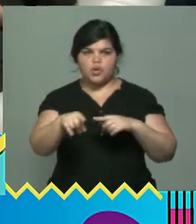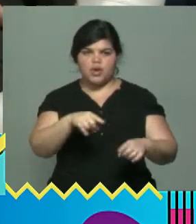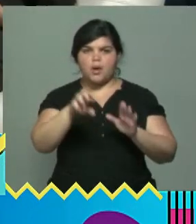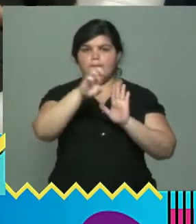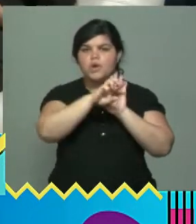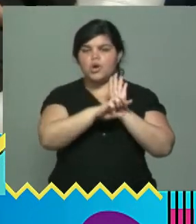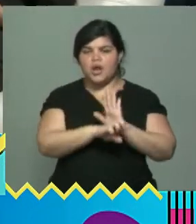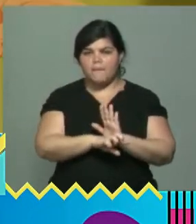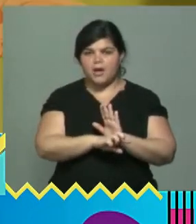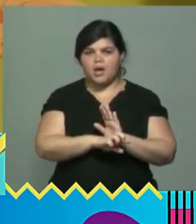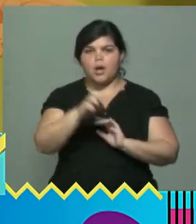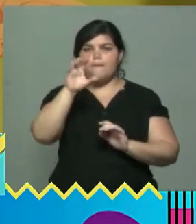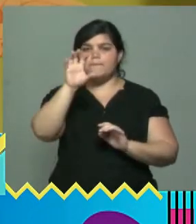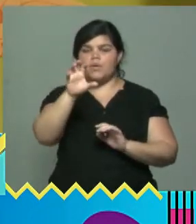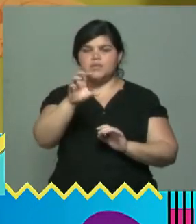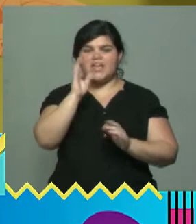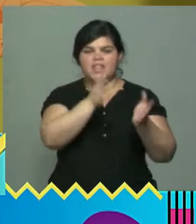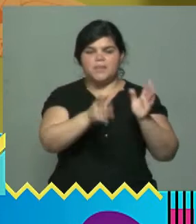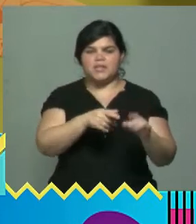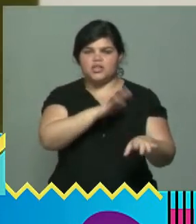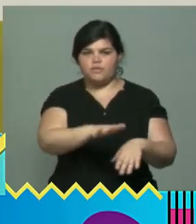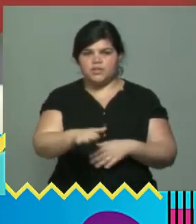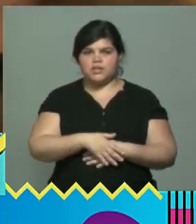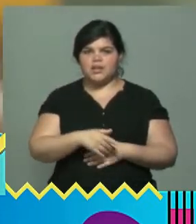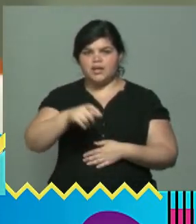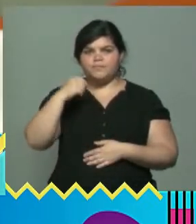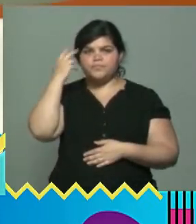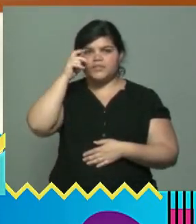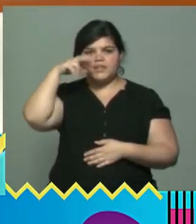Infantil. Muchas gracias, Silvina, por estar acá. Gracias a ustedes. Ernestina